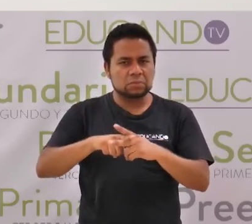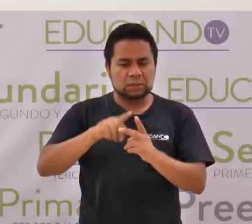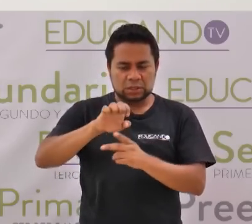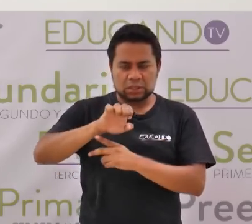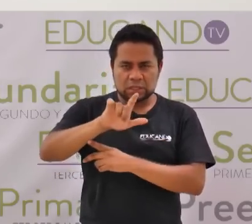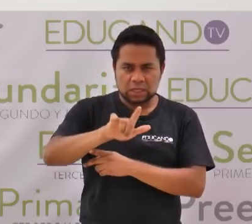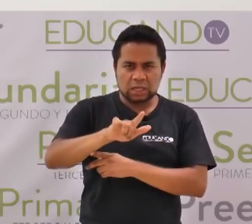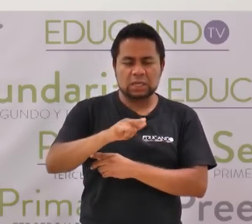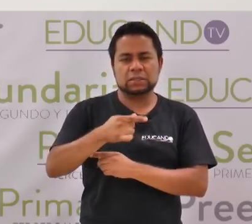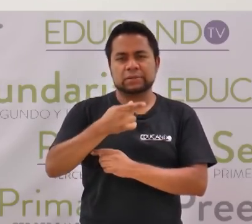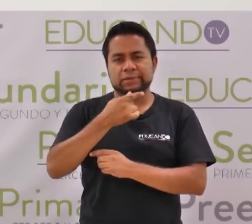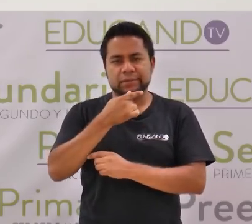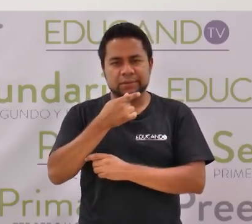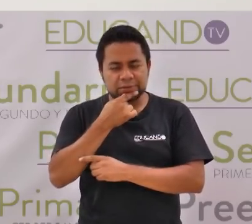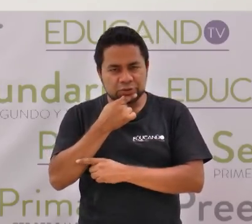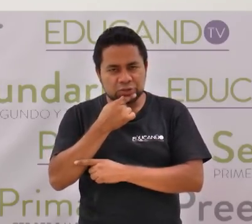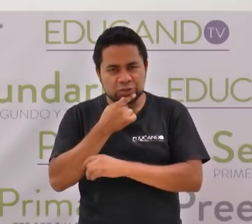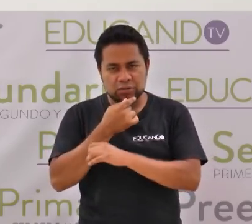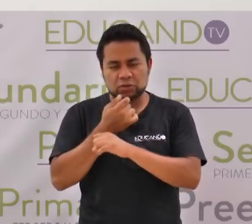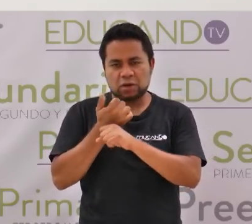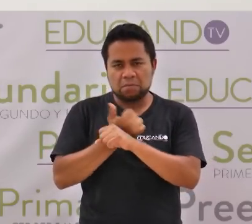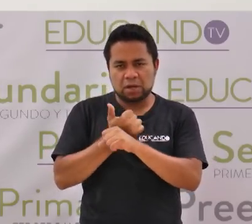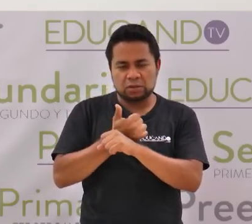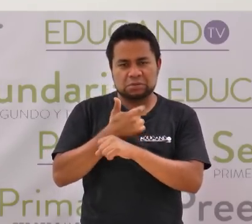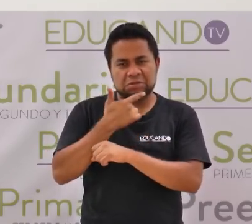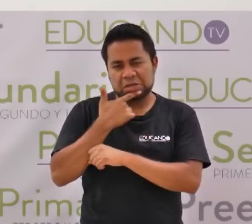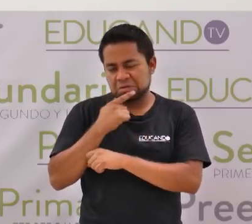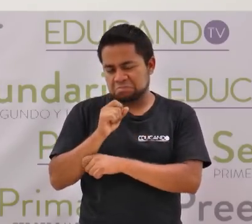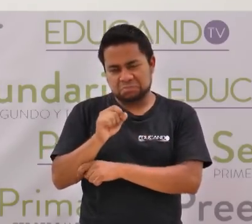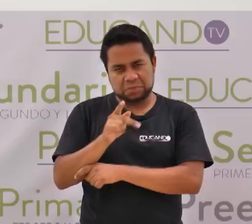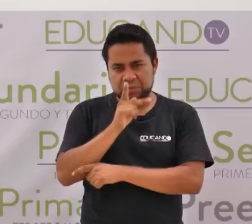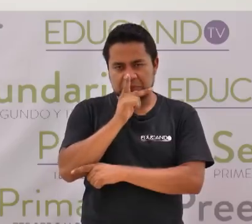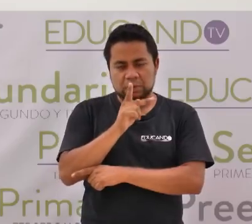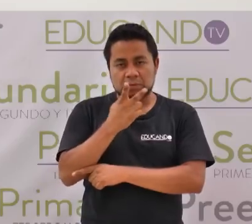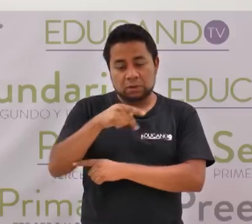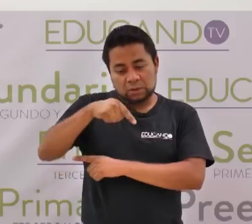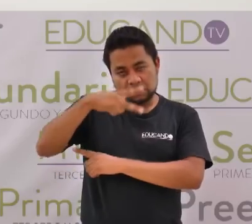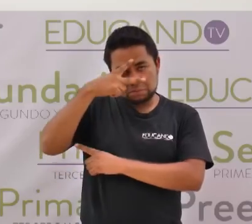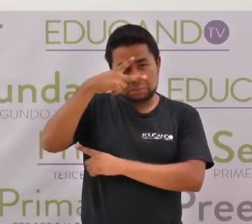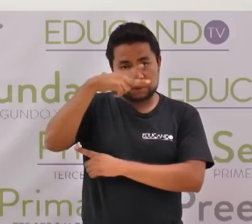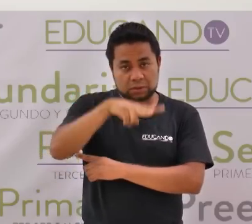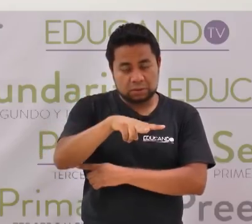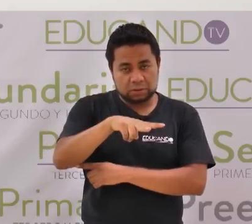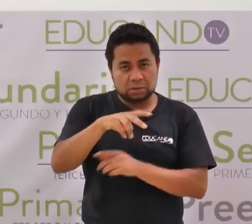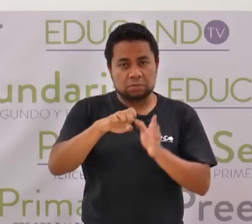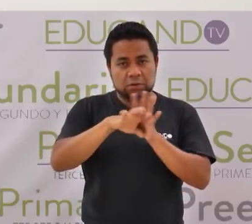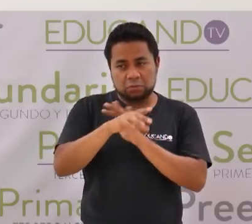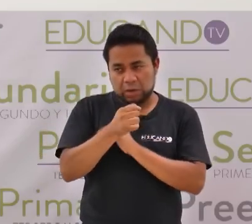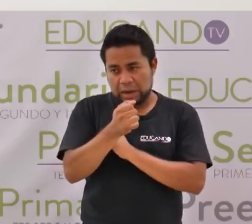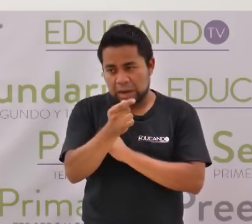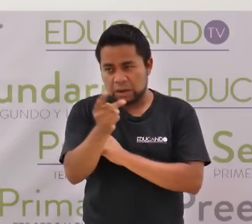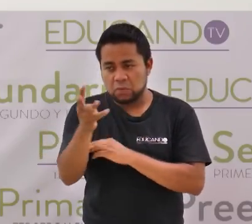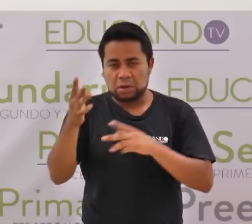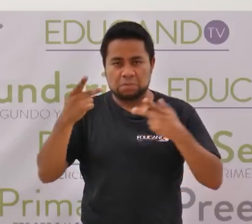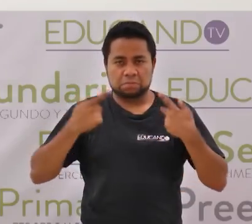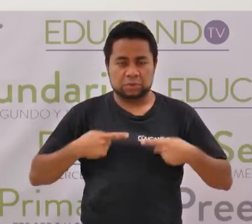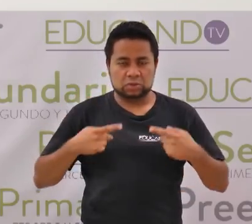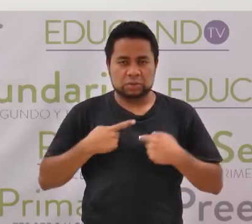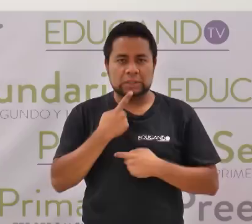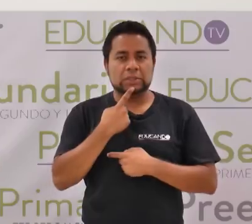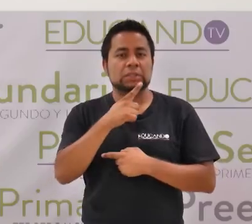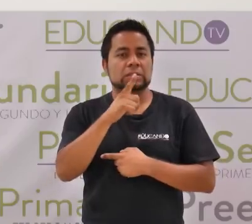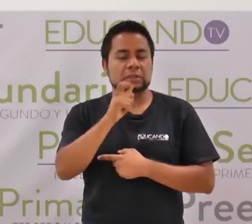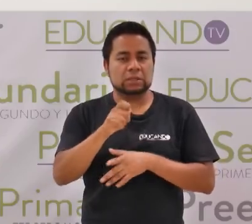El Chico Amarillo, en inglés, The Yellow Kid, pero en México algunos investigadores